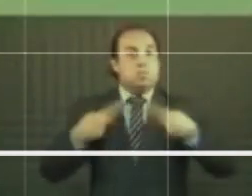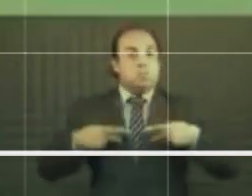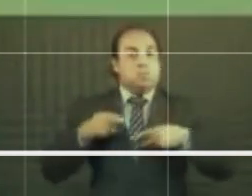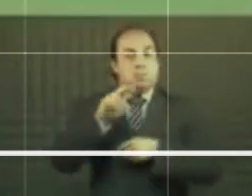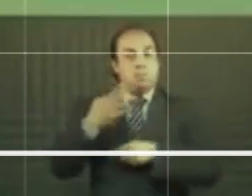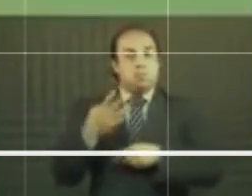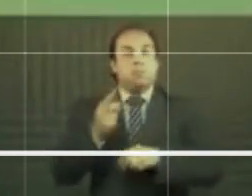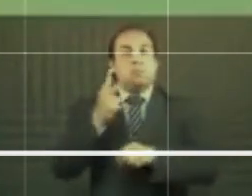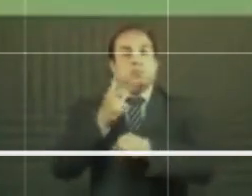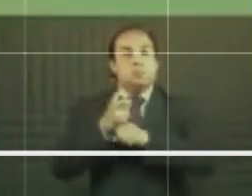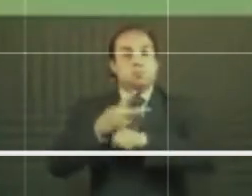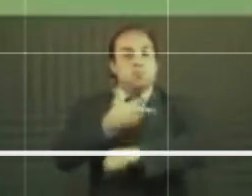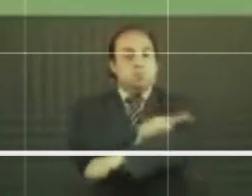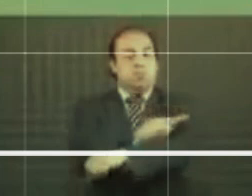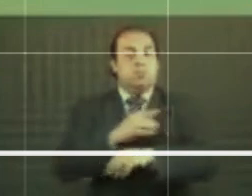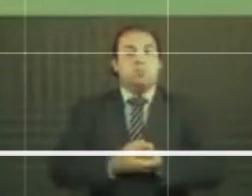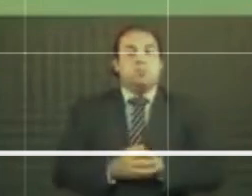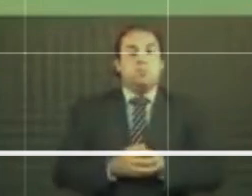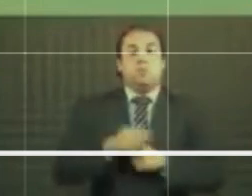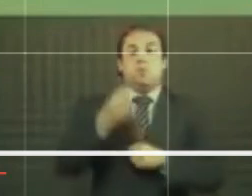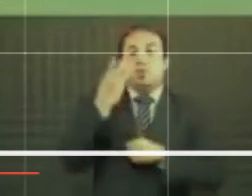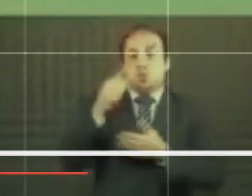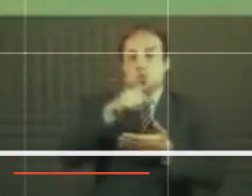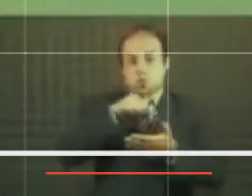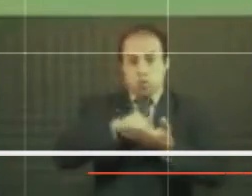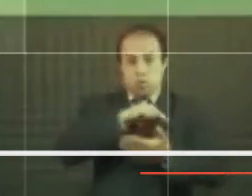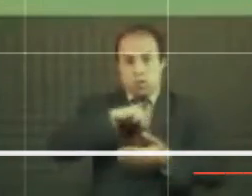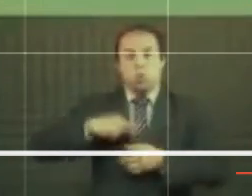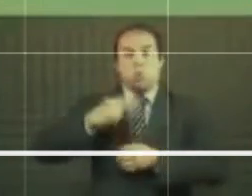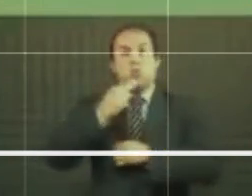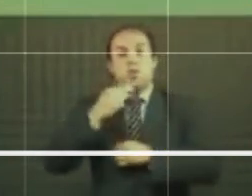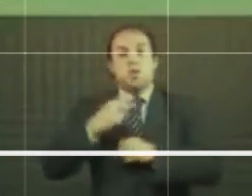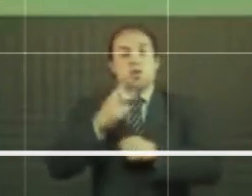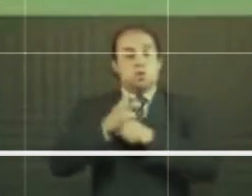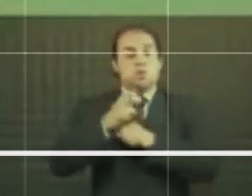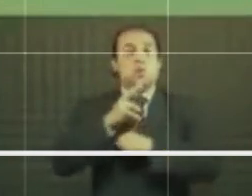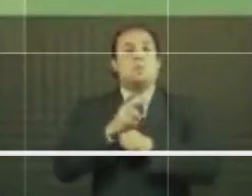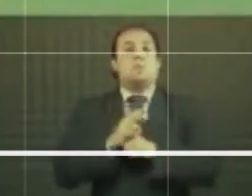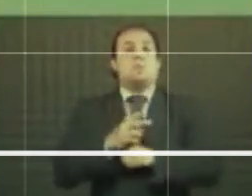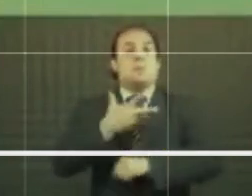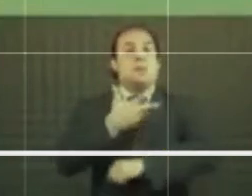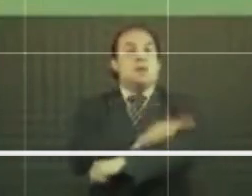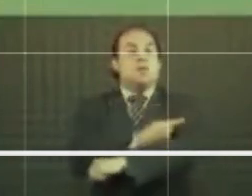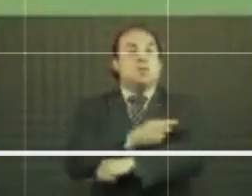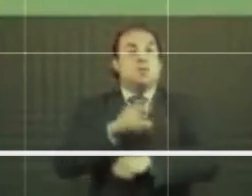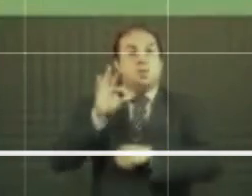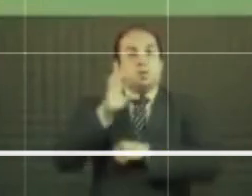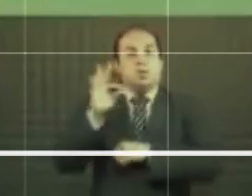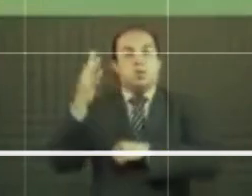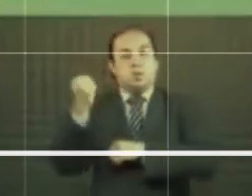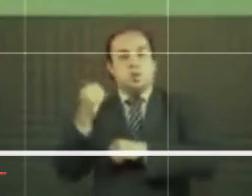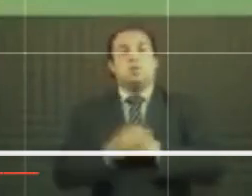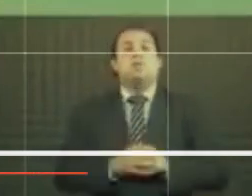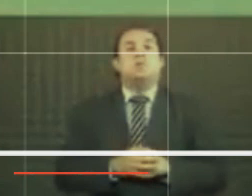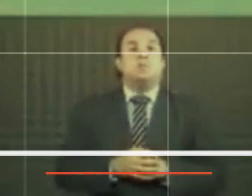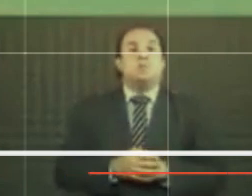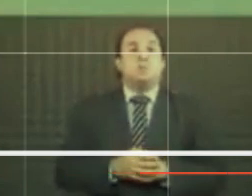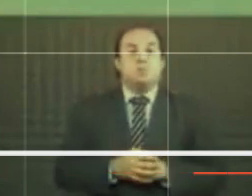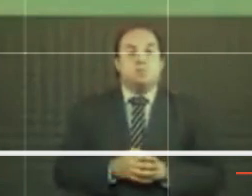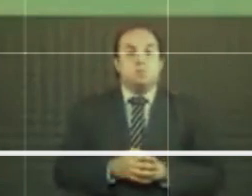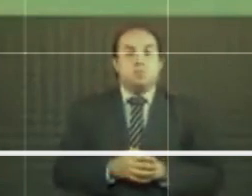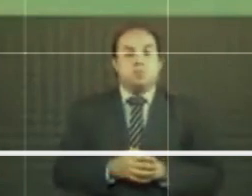dosis. Siguiente. Estas son las tres sedes que estaremos utilizando para segunda dosis de 40 a 49 años de edad.